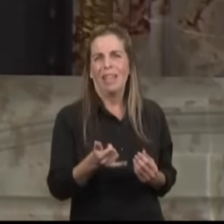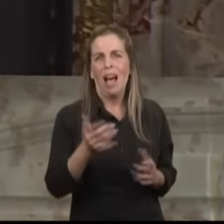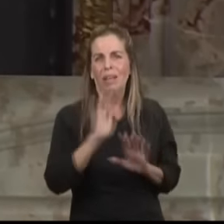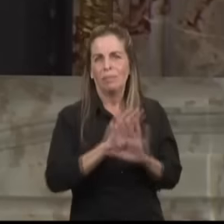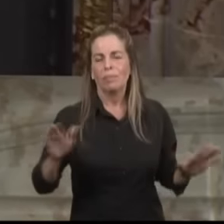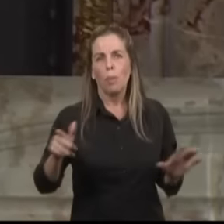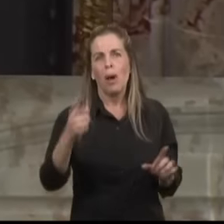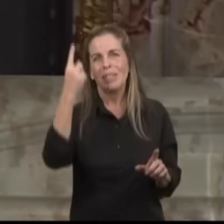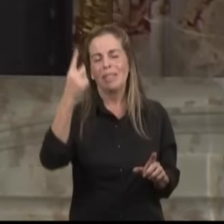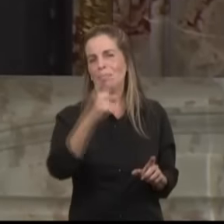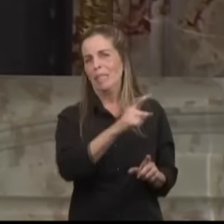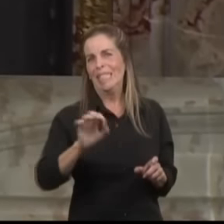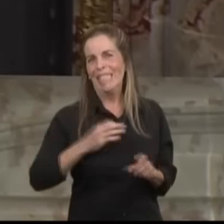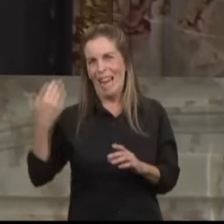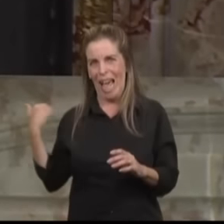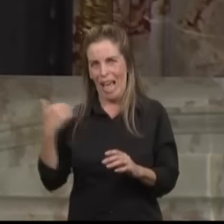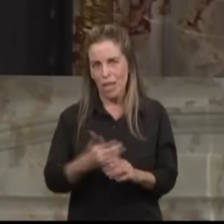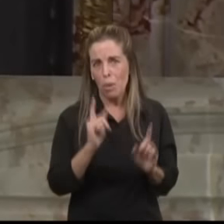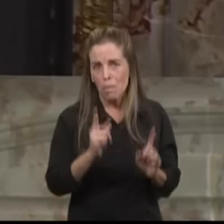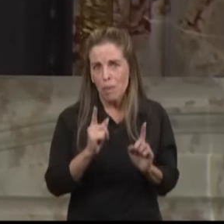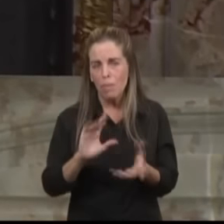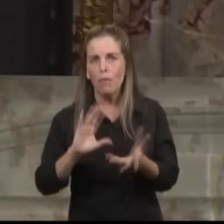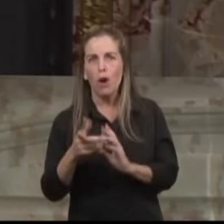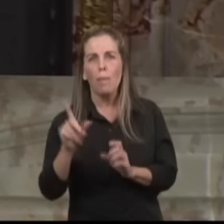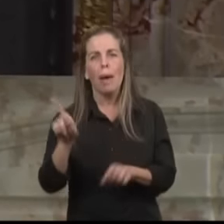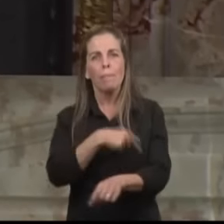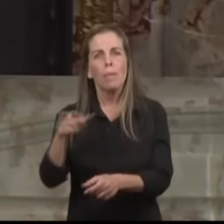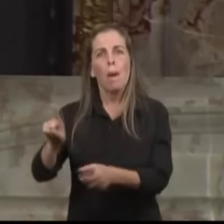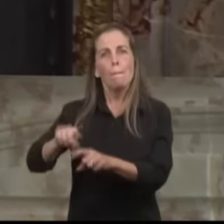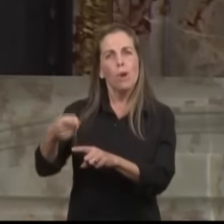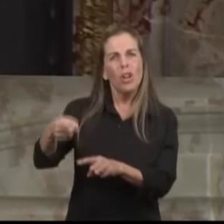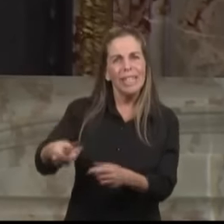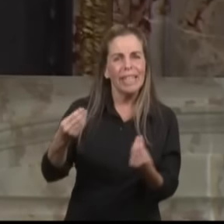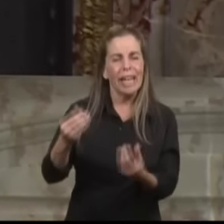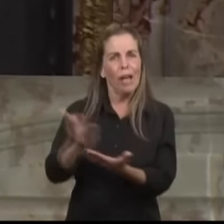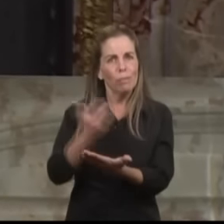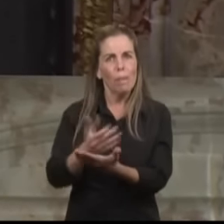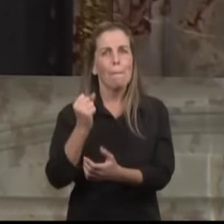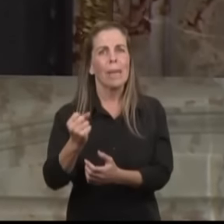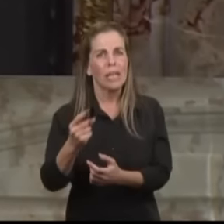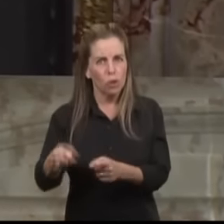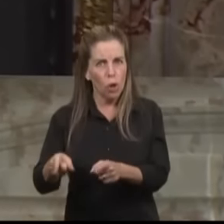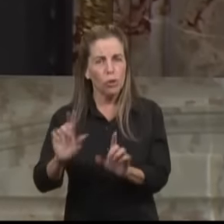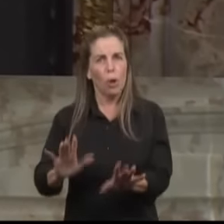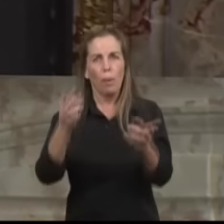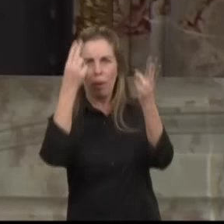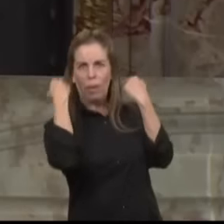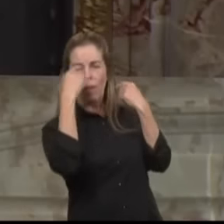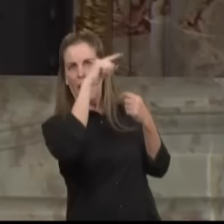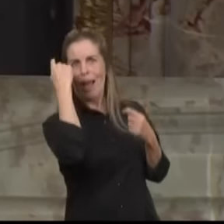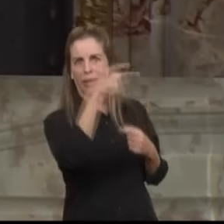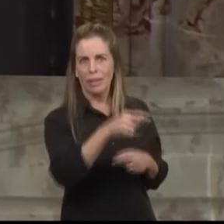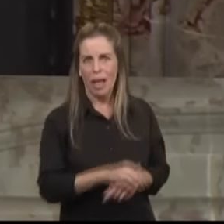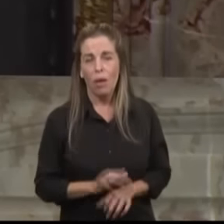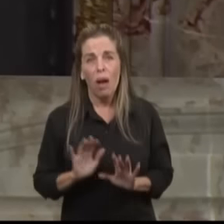como país hace un siglo, el camino predilecto de la política, el camino de la ilusión monetaria y la servidumbre estatal. Es